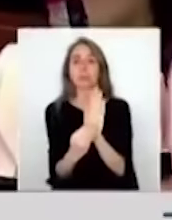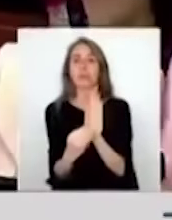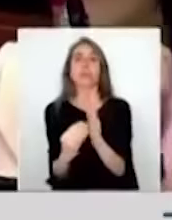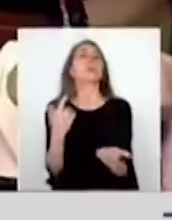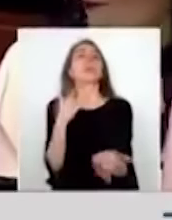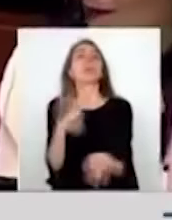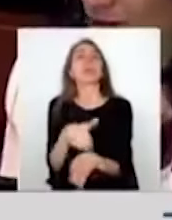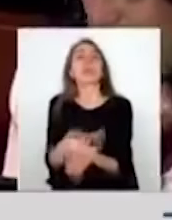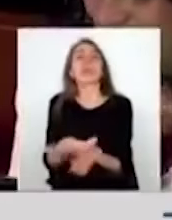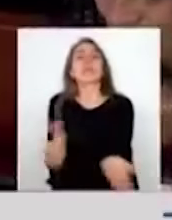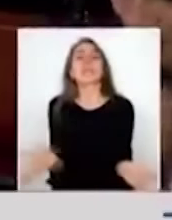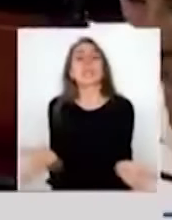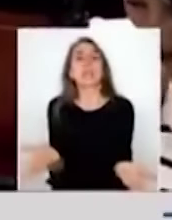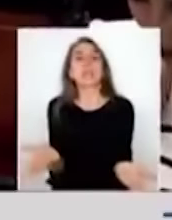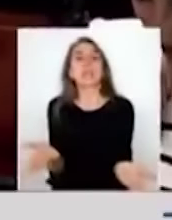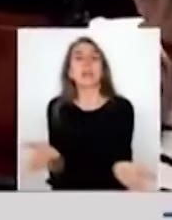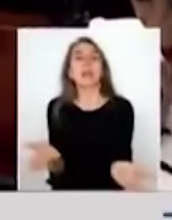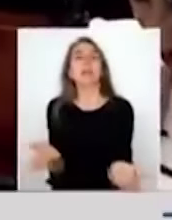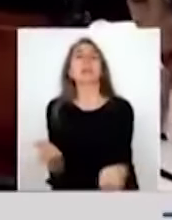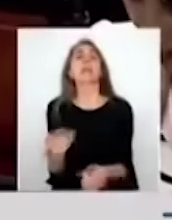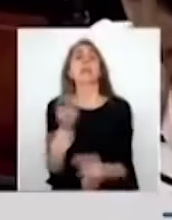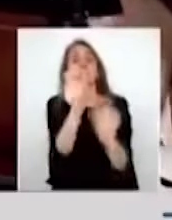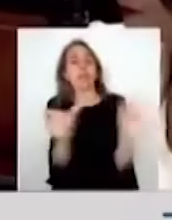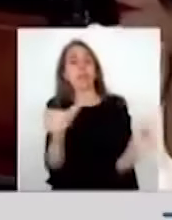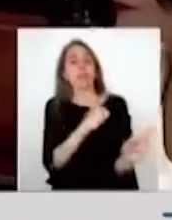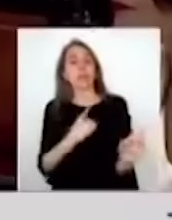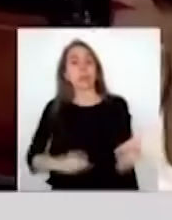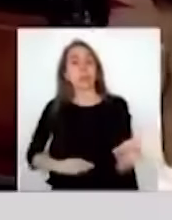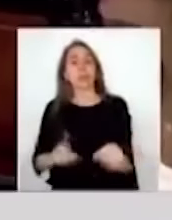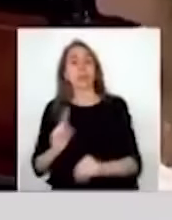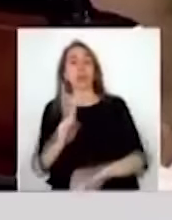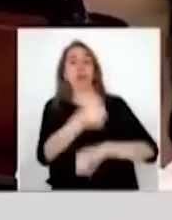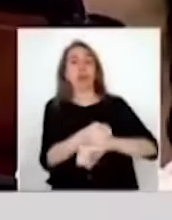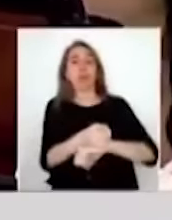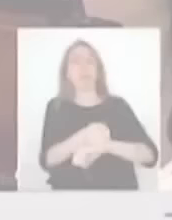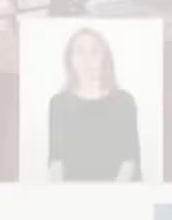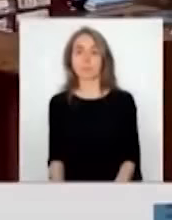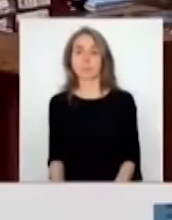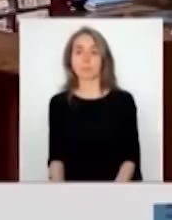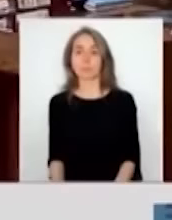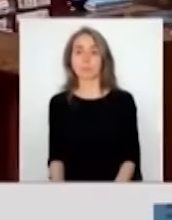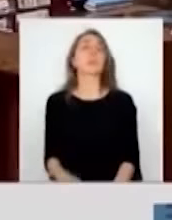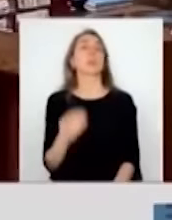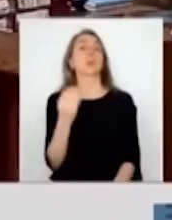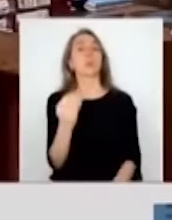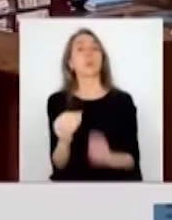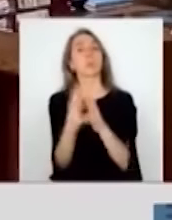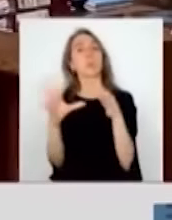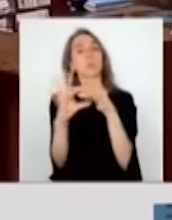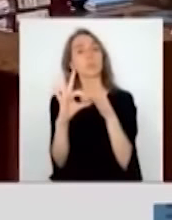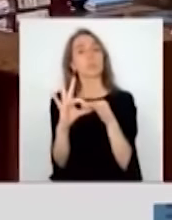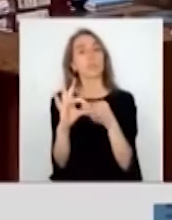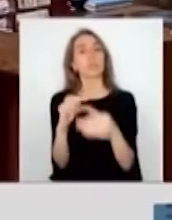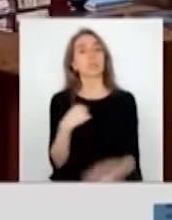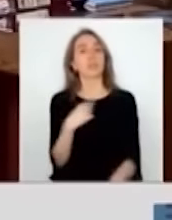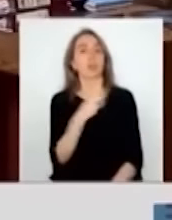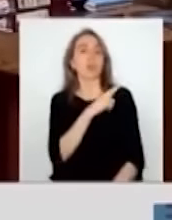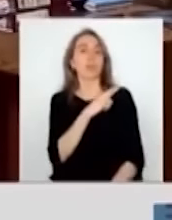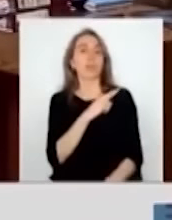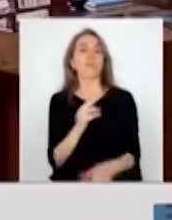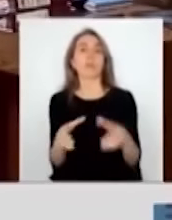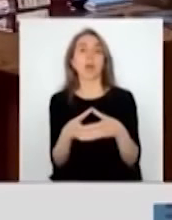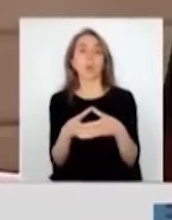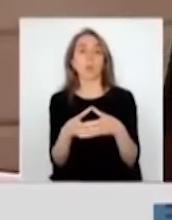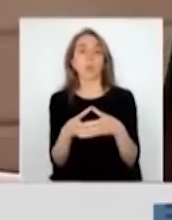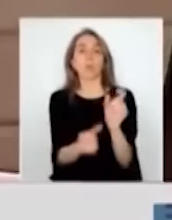pero no estamos de acuerdo con el 3-3. Y eso fue lo que le provocó la rabia al presidente de Convergencia Social. Pero pésimo momento. Si la idea